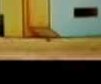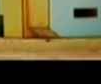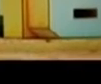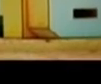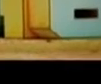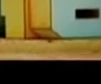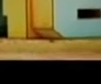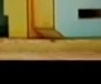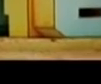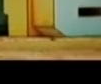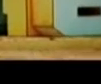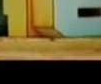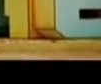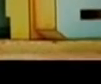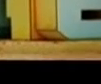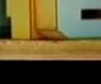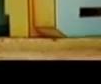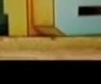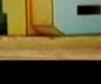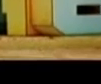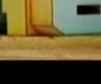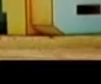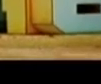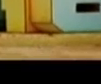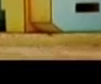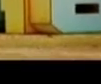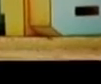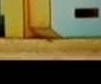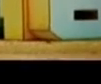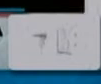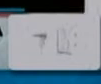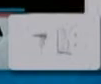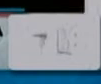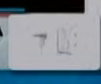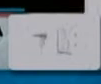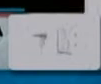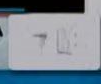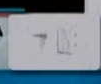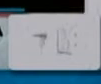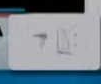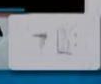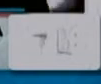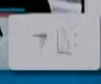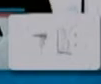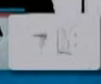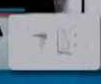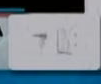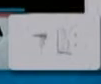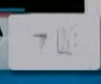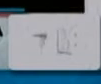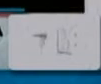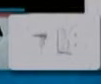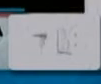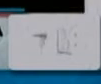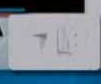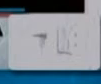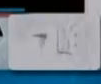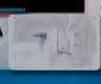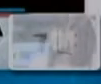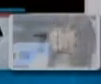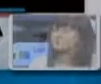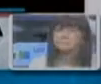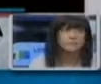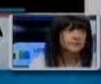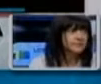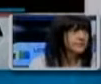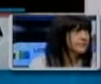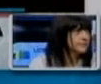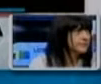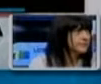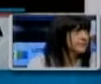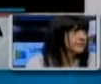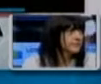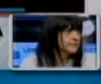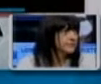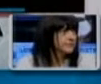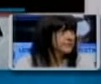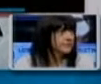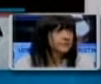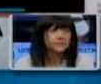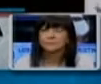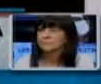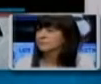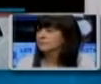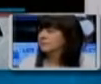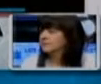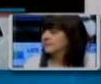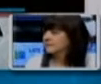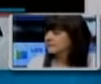Los anuncios de Cristina, parte 1. Importantísimos anuncios hizo la presidenta en la apertura de sesiones ordinarias